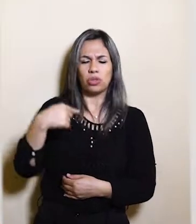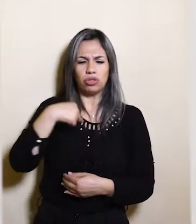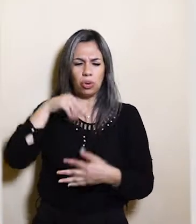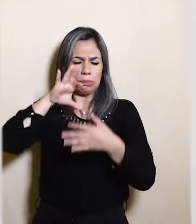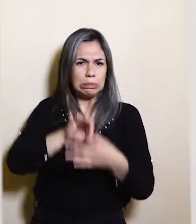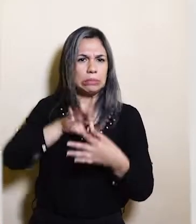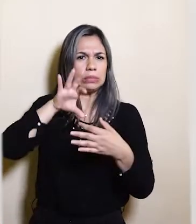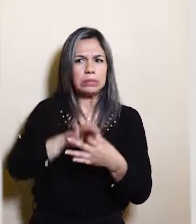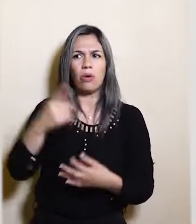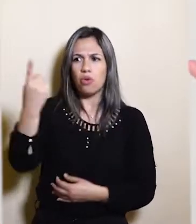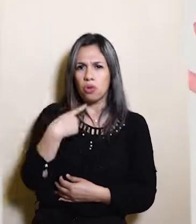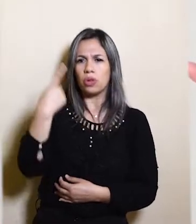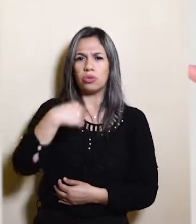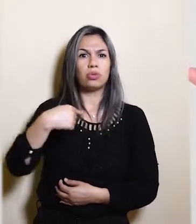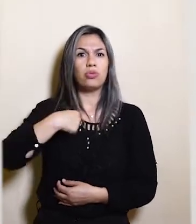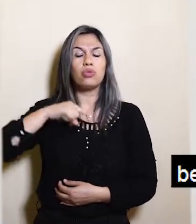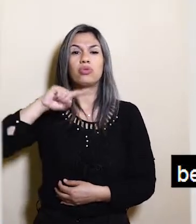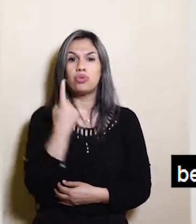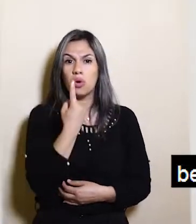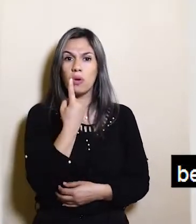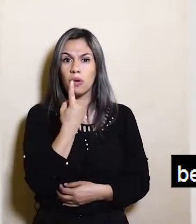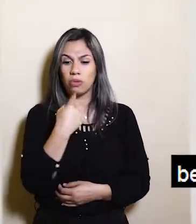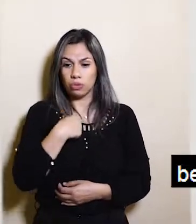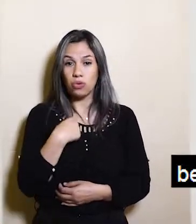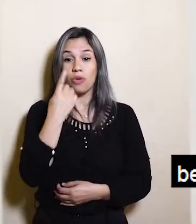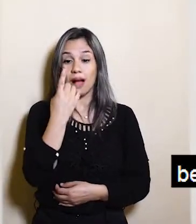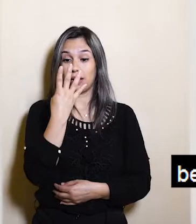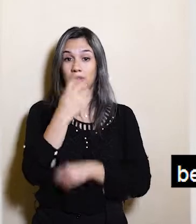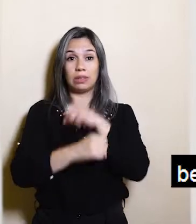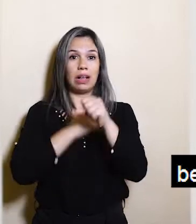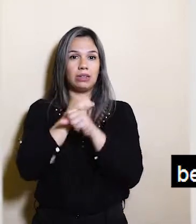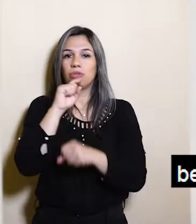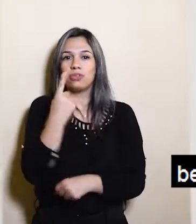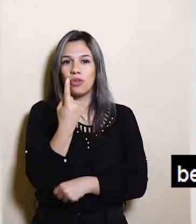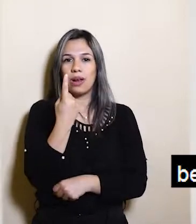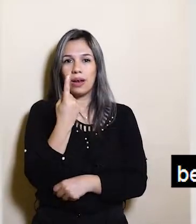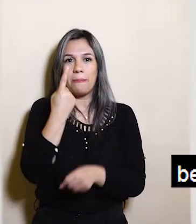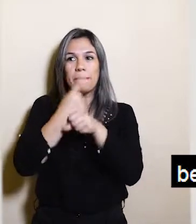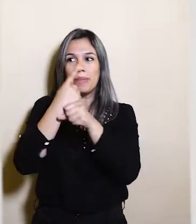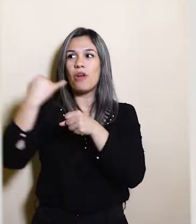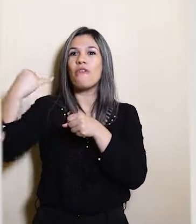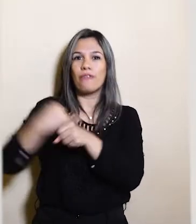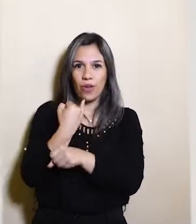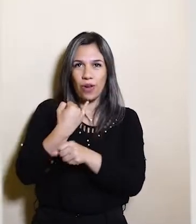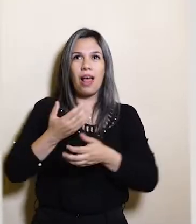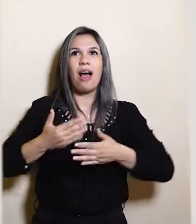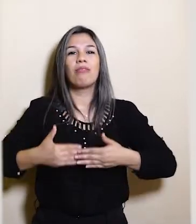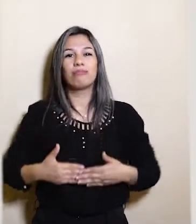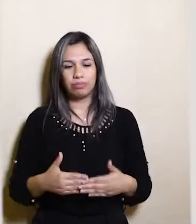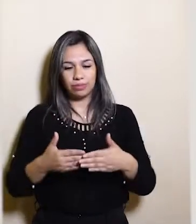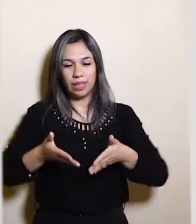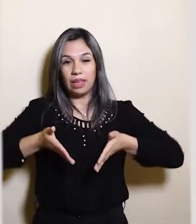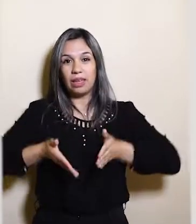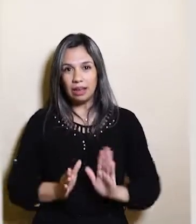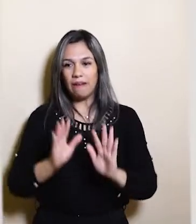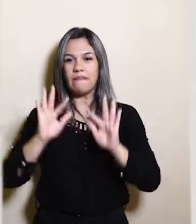niña está absolutamente sola en ese momento, porque probablemente, como consecuencia de este abuso y de este embarazo, la propia familia,